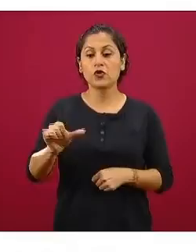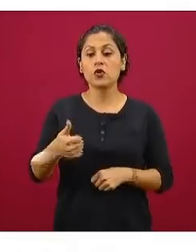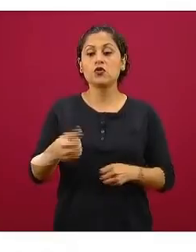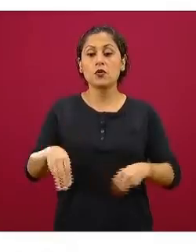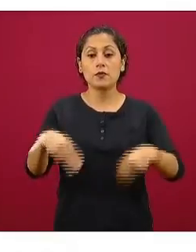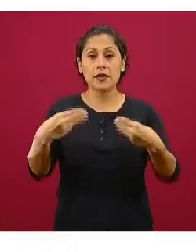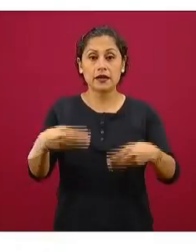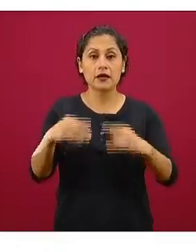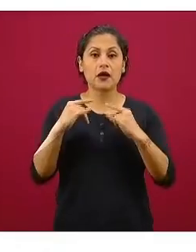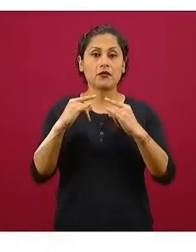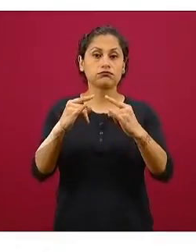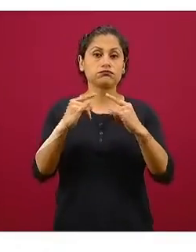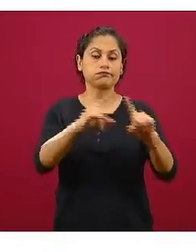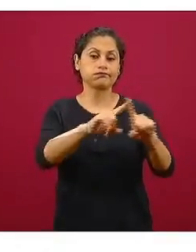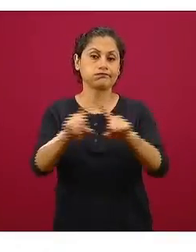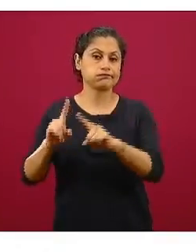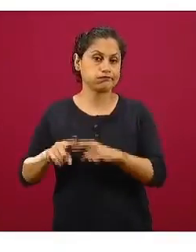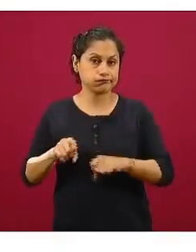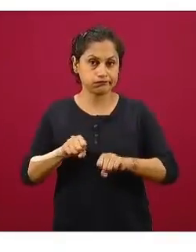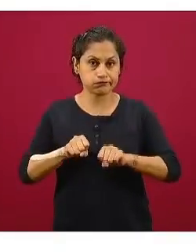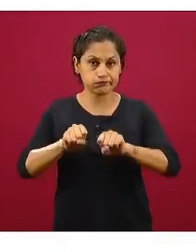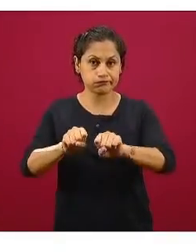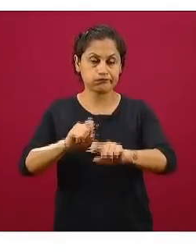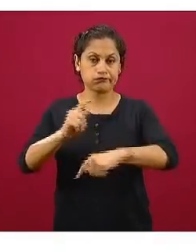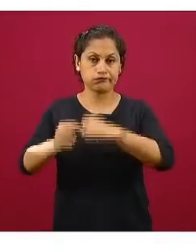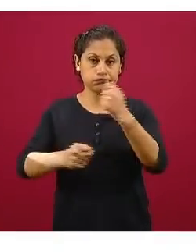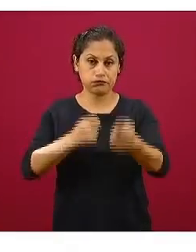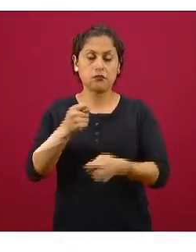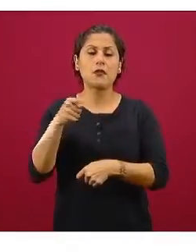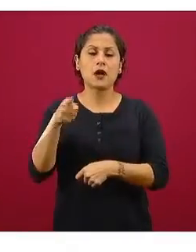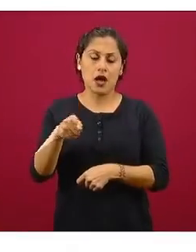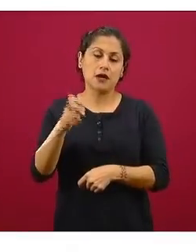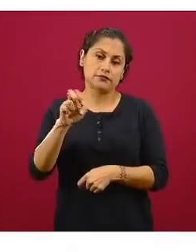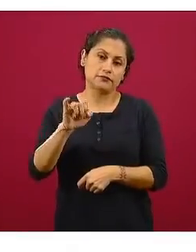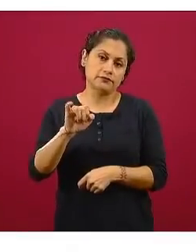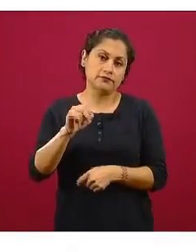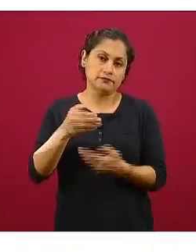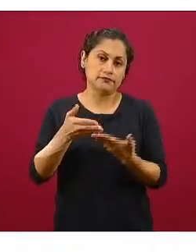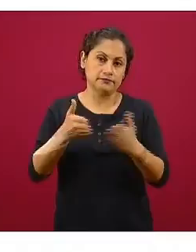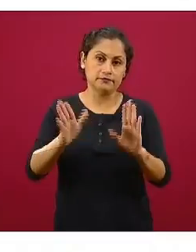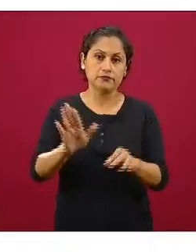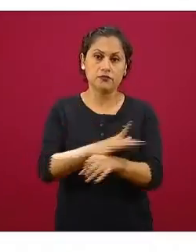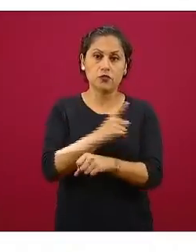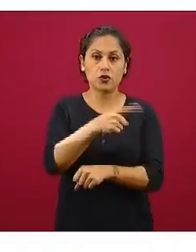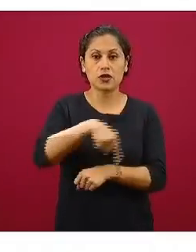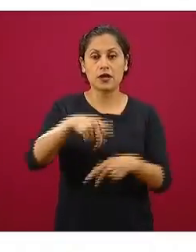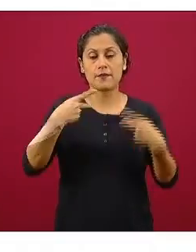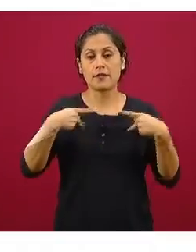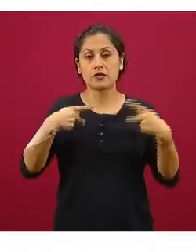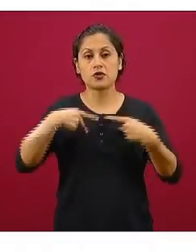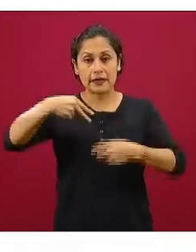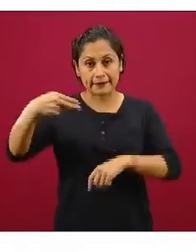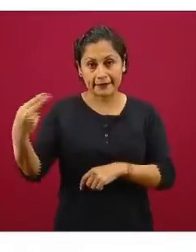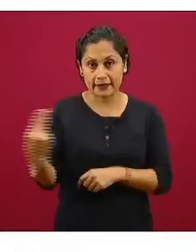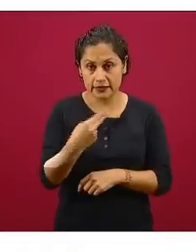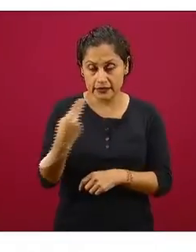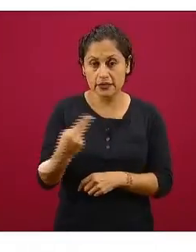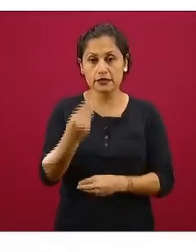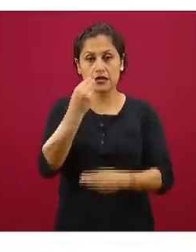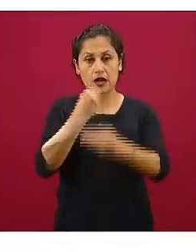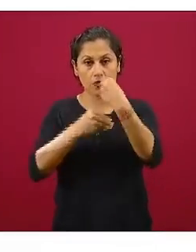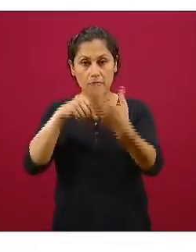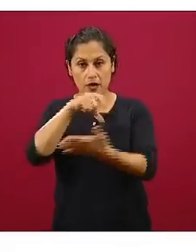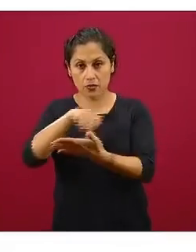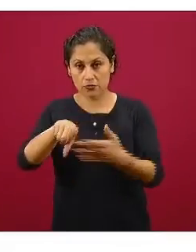siempre han sido una actividad esencial porque las personas necesitan surtirse de los productos alimenticios y de otros